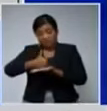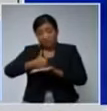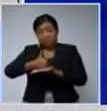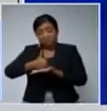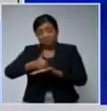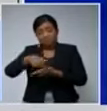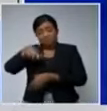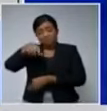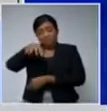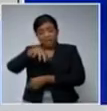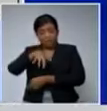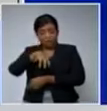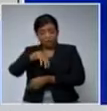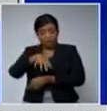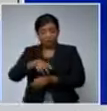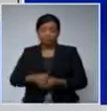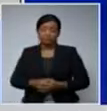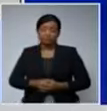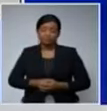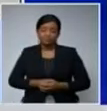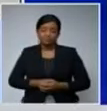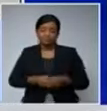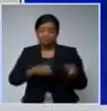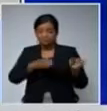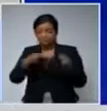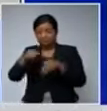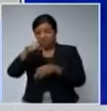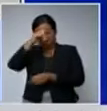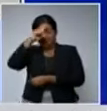del Río. Santi Espíritu,